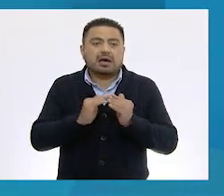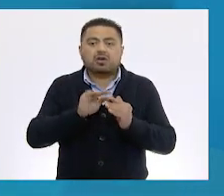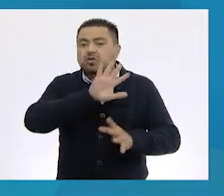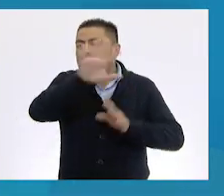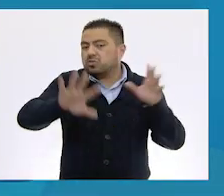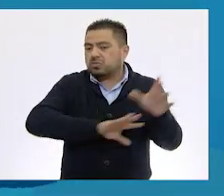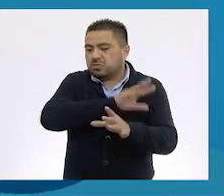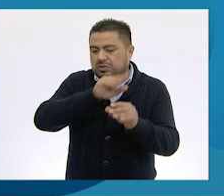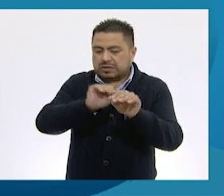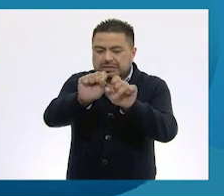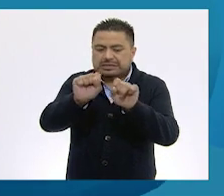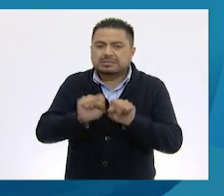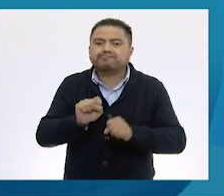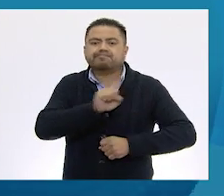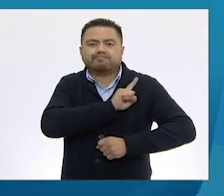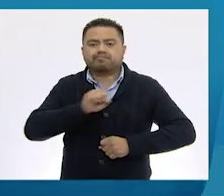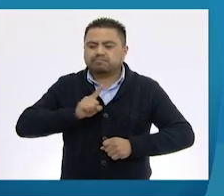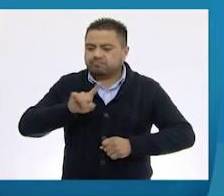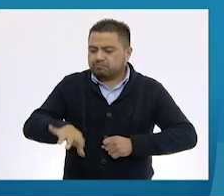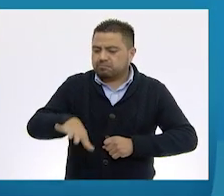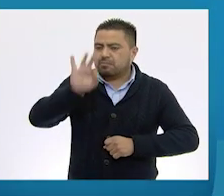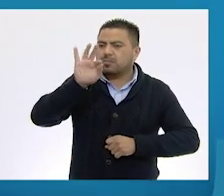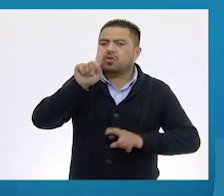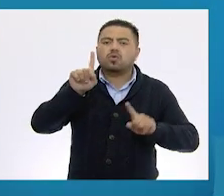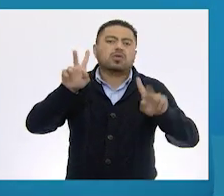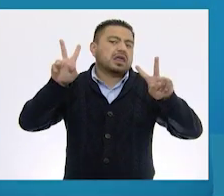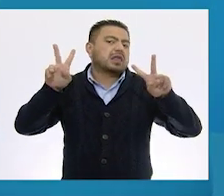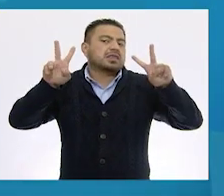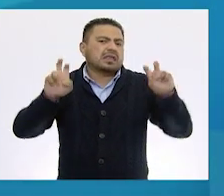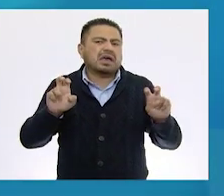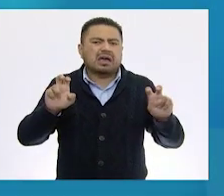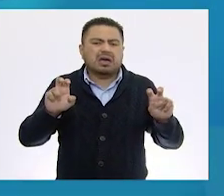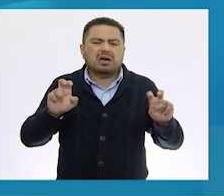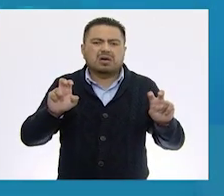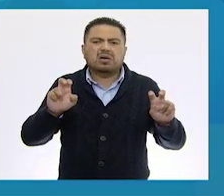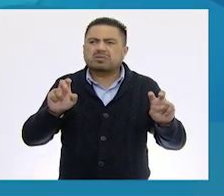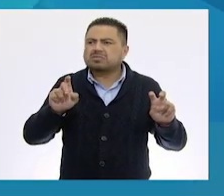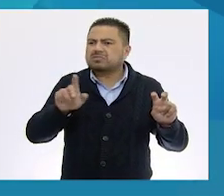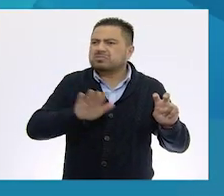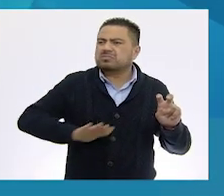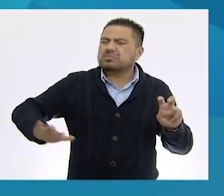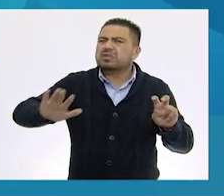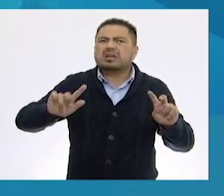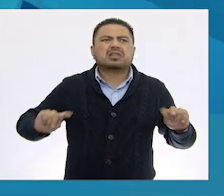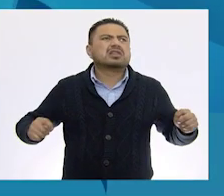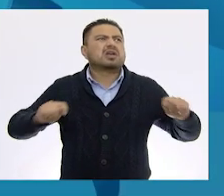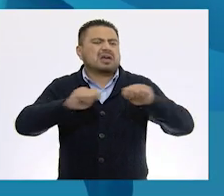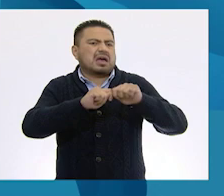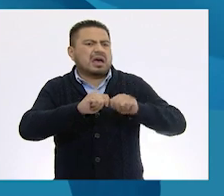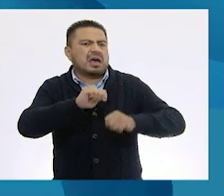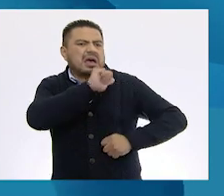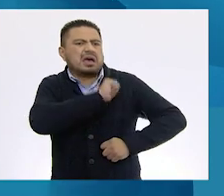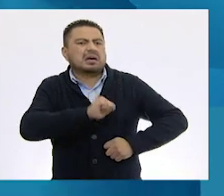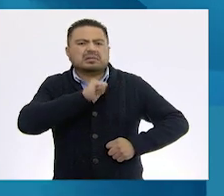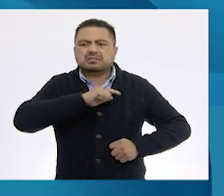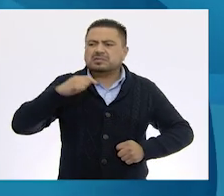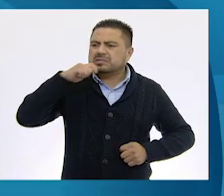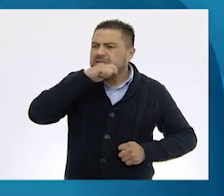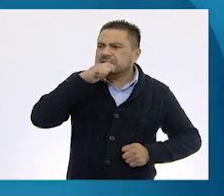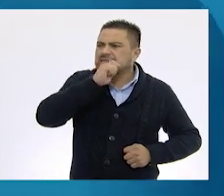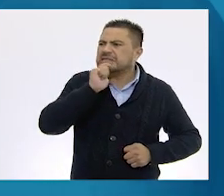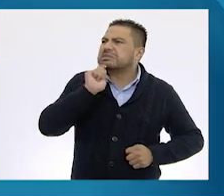en el salón de clase tuvimos que elegir un tema y tuvieron varias propuestas. Si los teotihuacanos se lavaban los